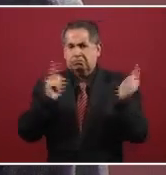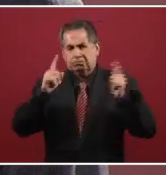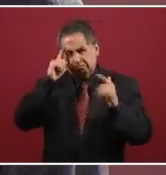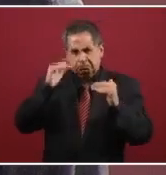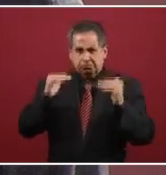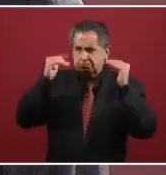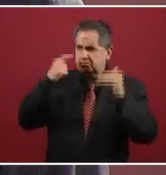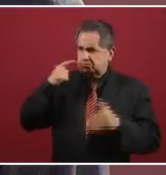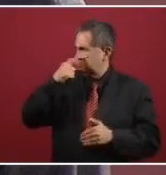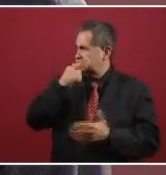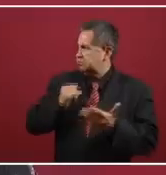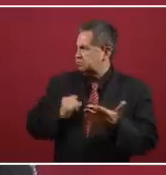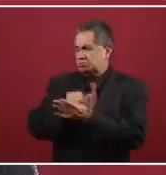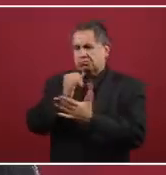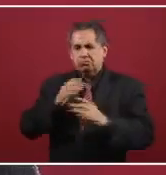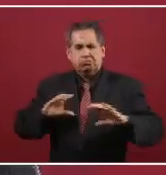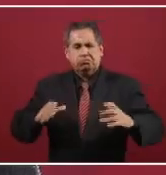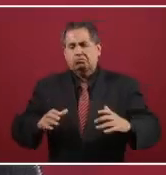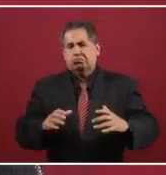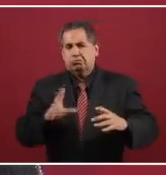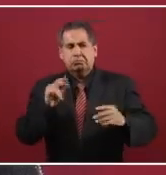soberano. No